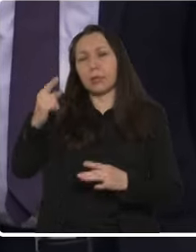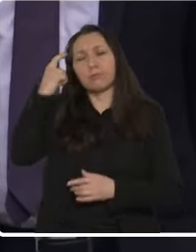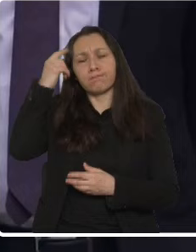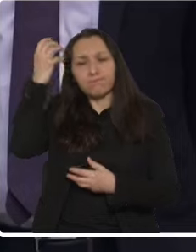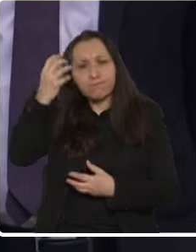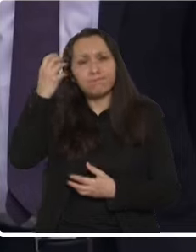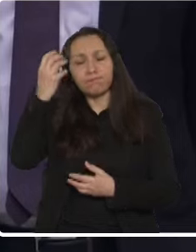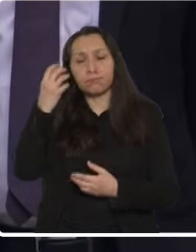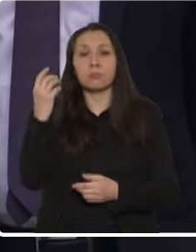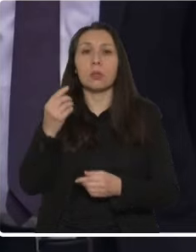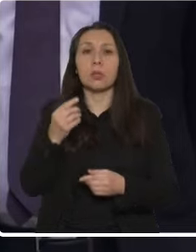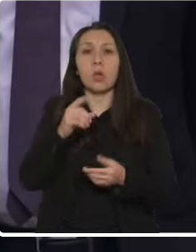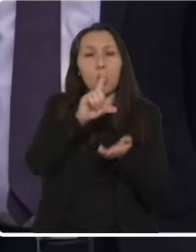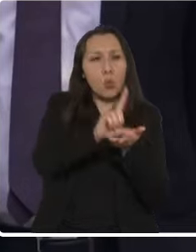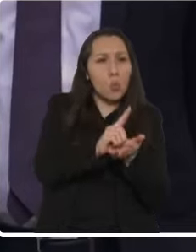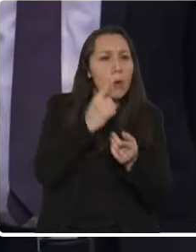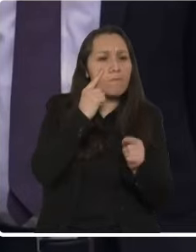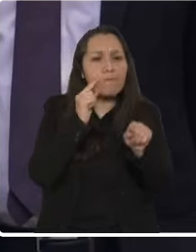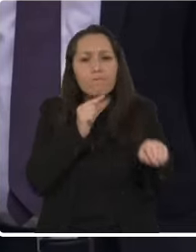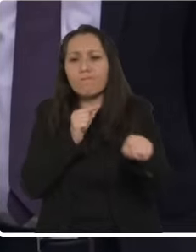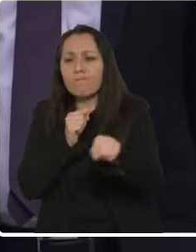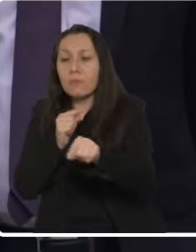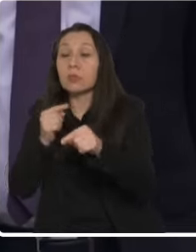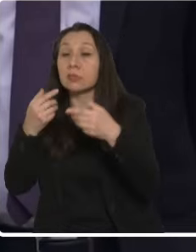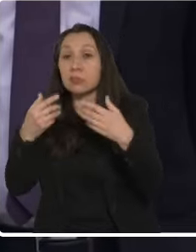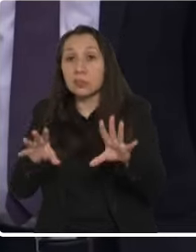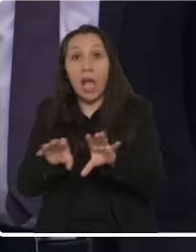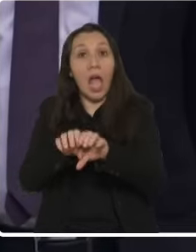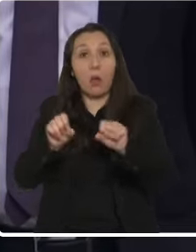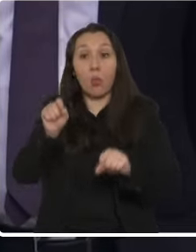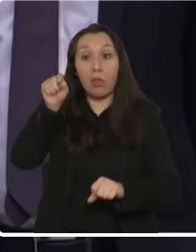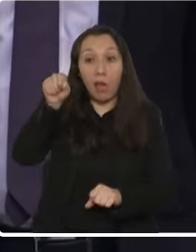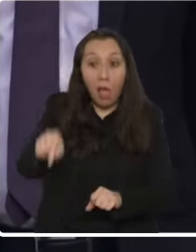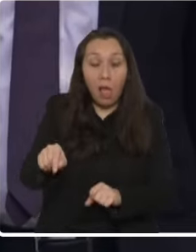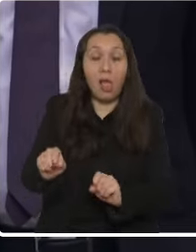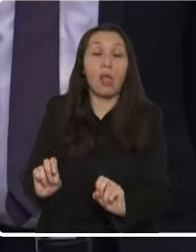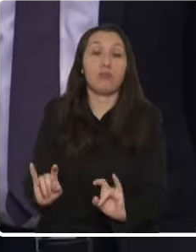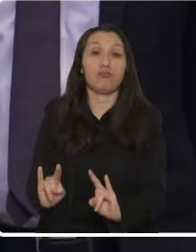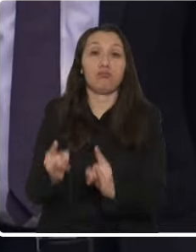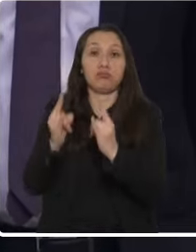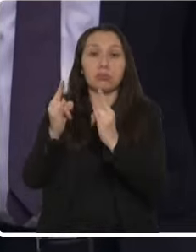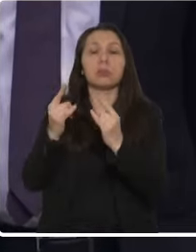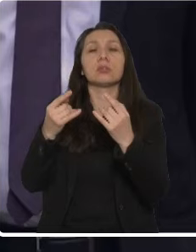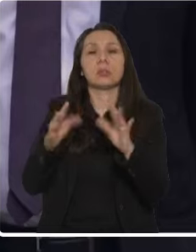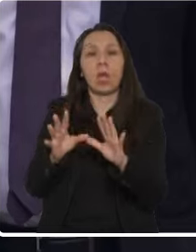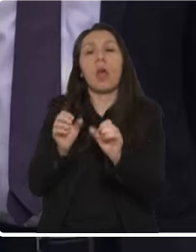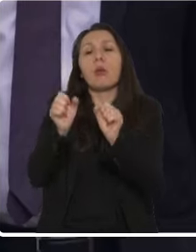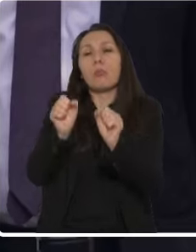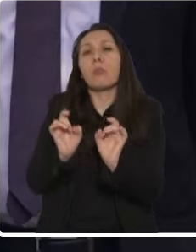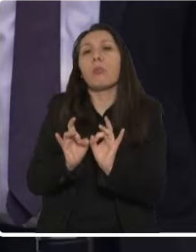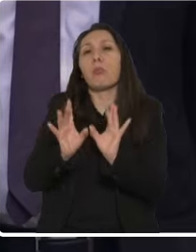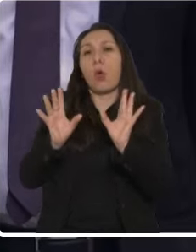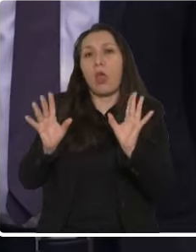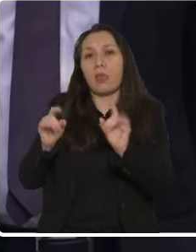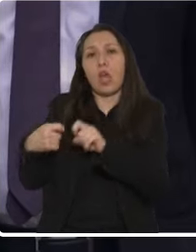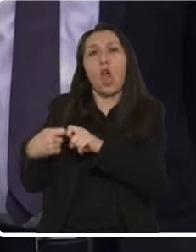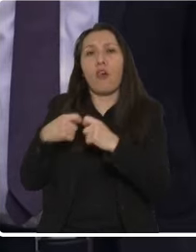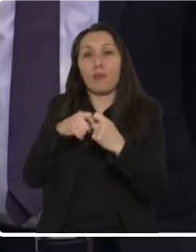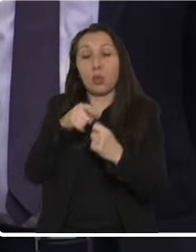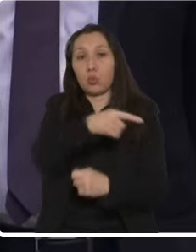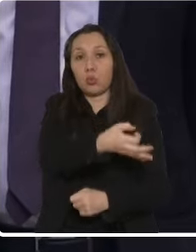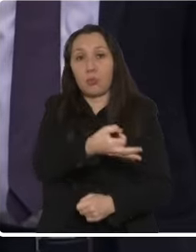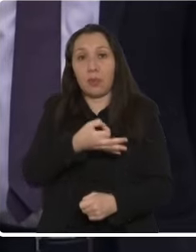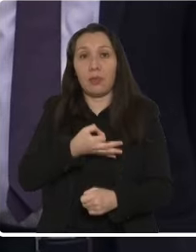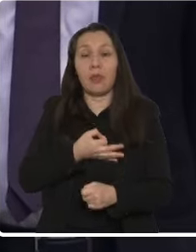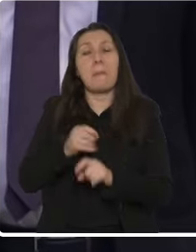las locaciones que se han considerado y finalmente la que se definió contempla también los posibles conflictos de que usted